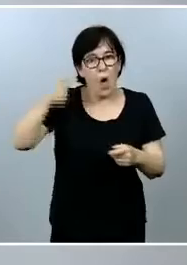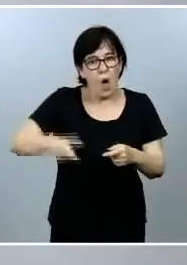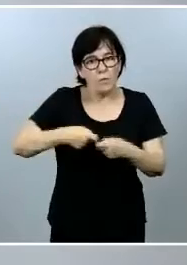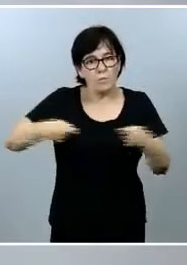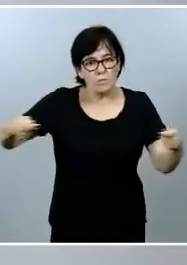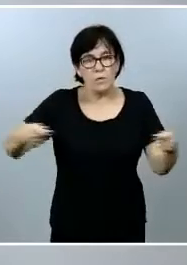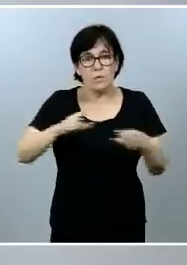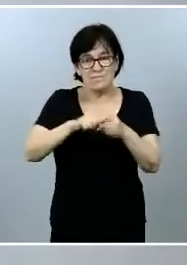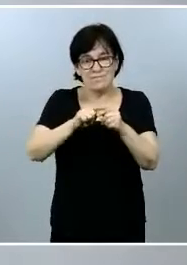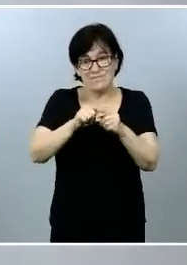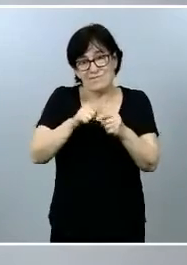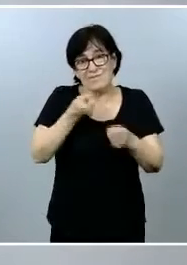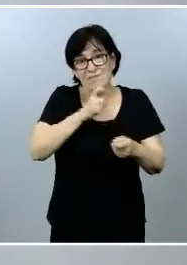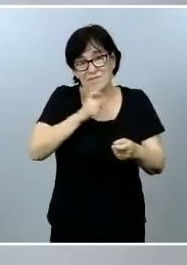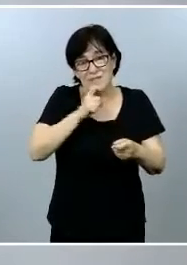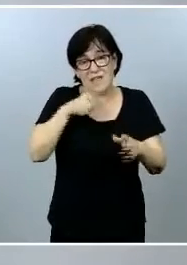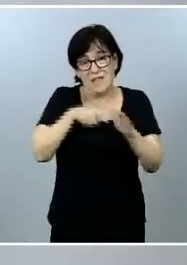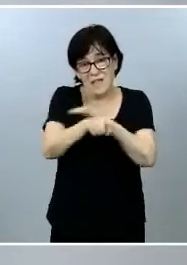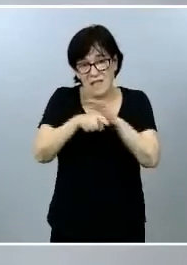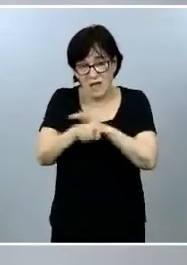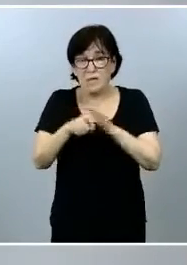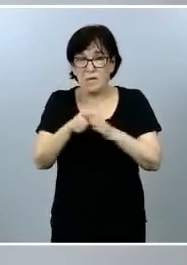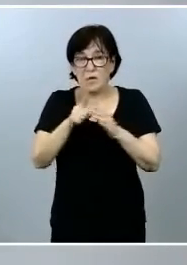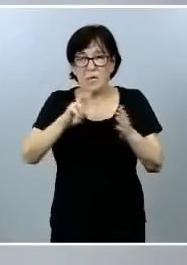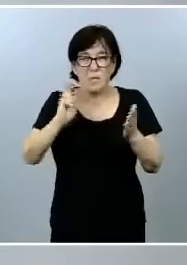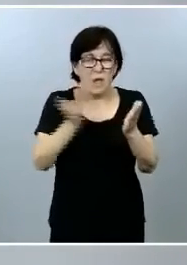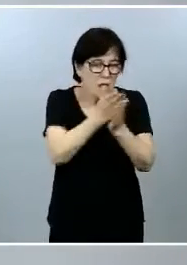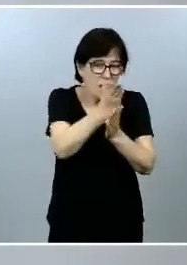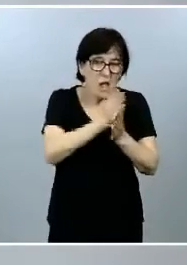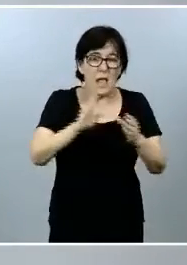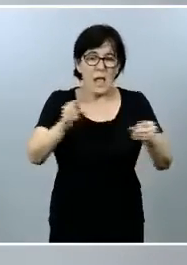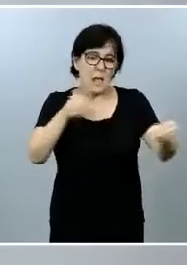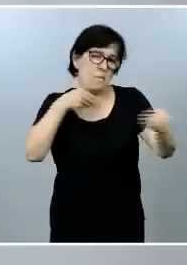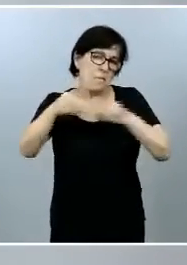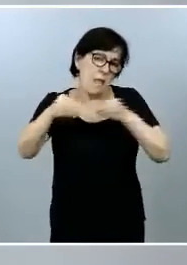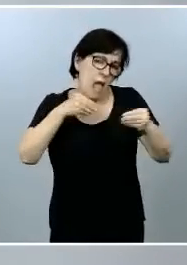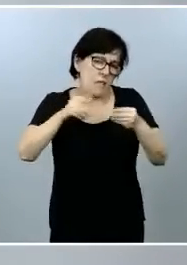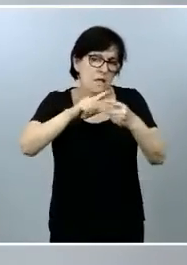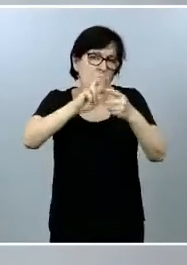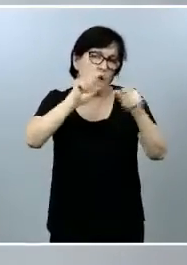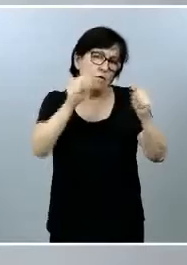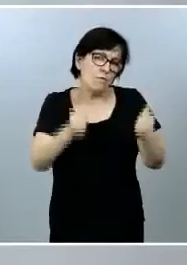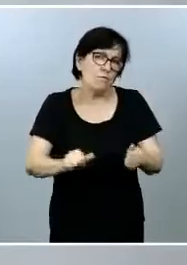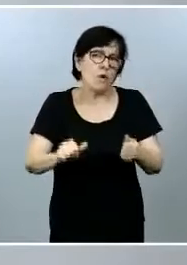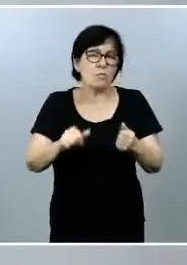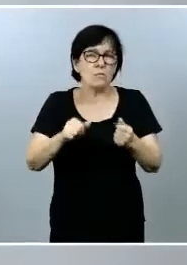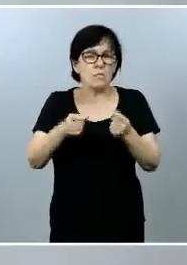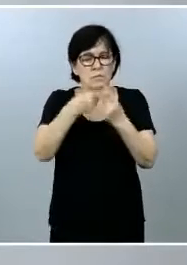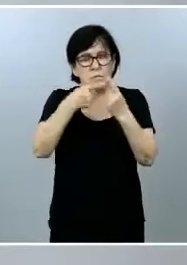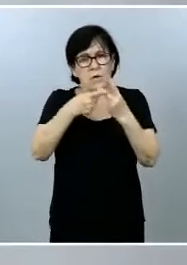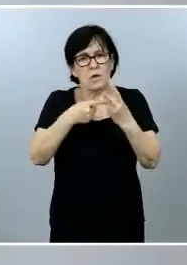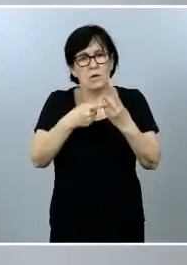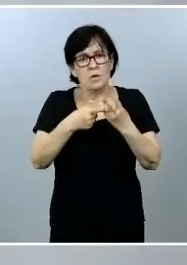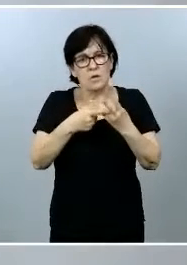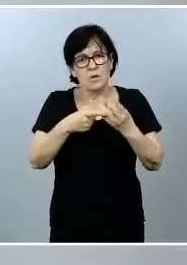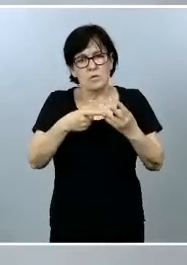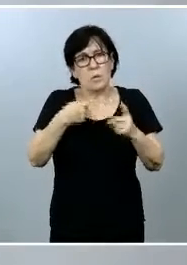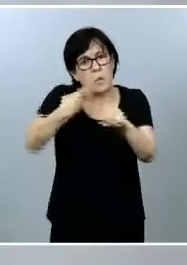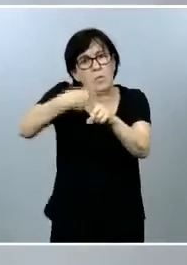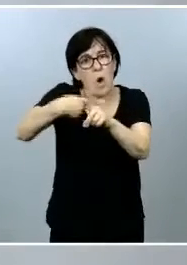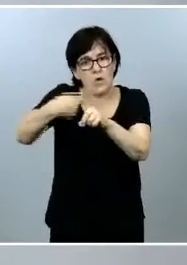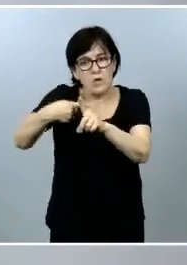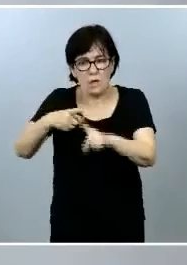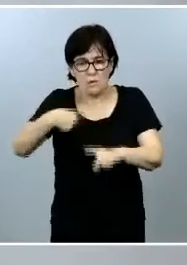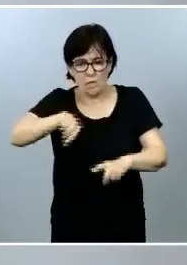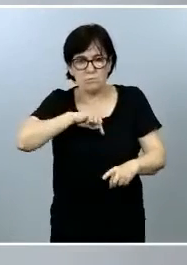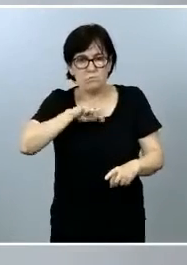gestión no tanto por su versatilidad porque evidentemente el plástico tiene muchas cuestiones positivas de las que hemos disfrutado